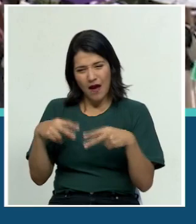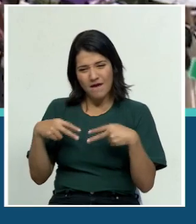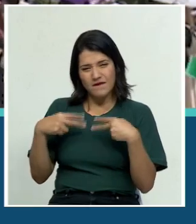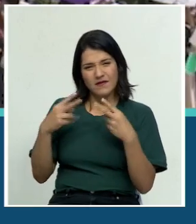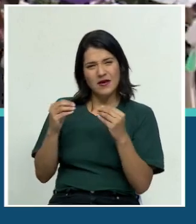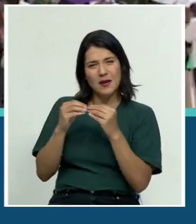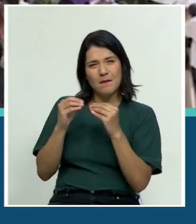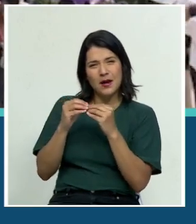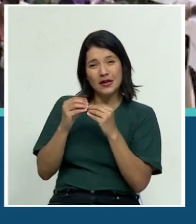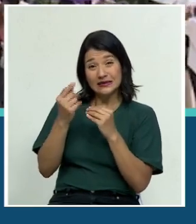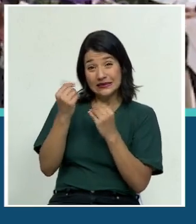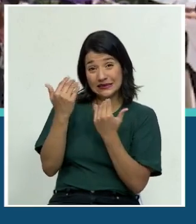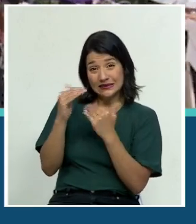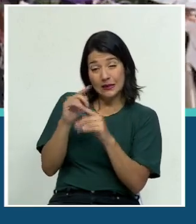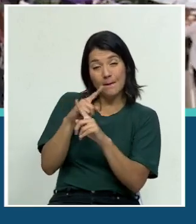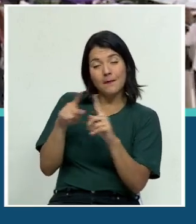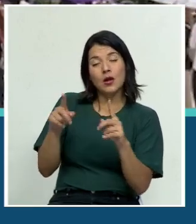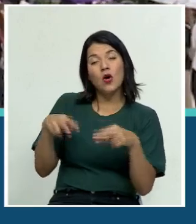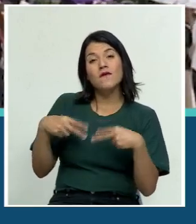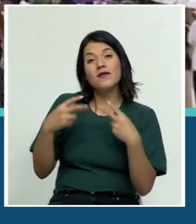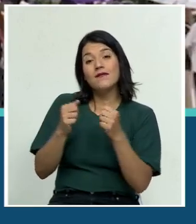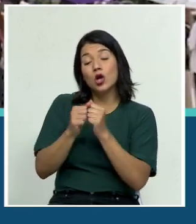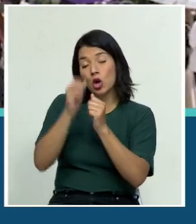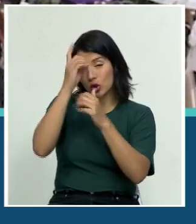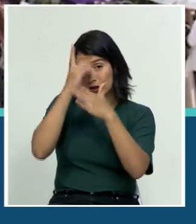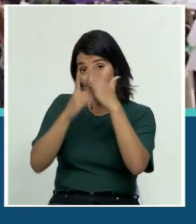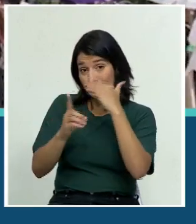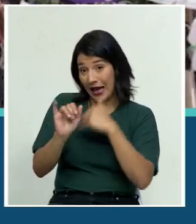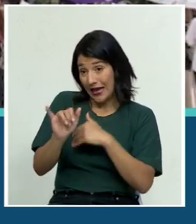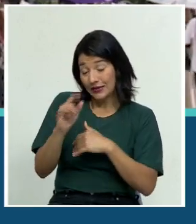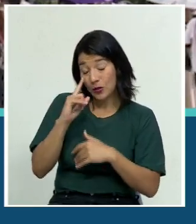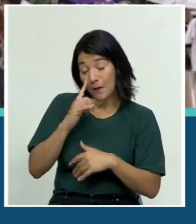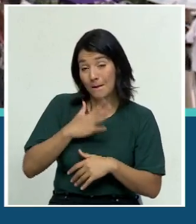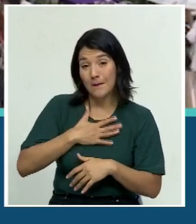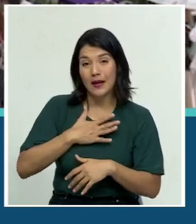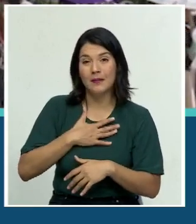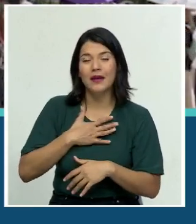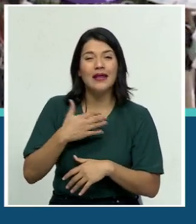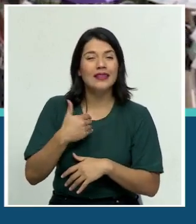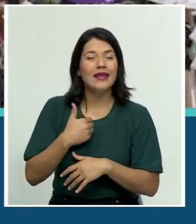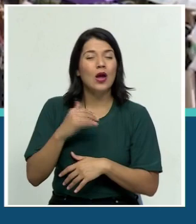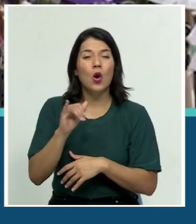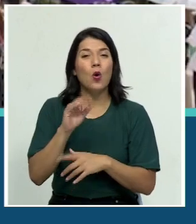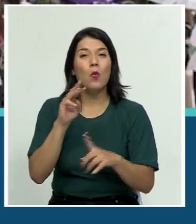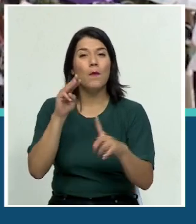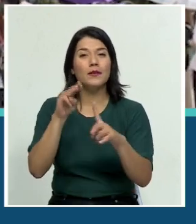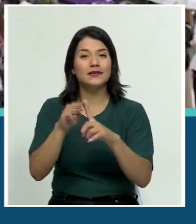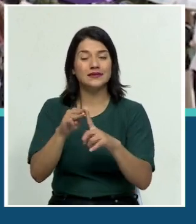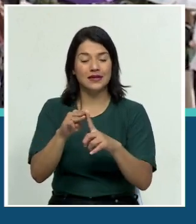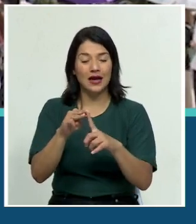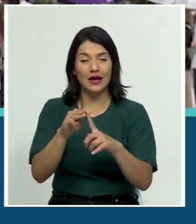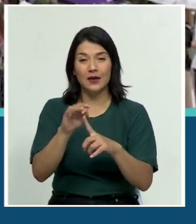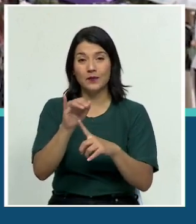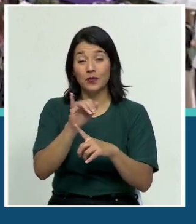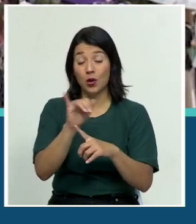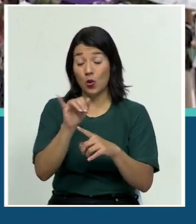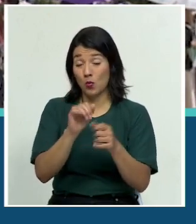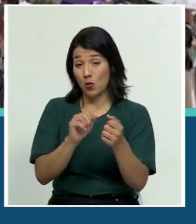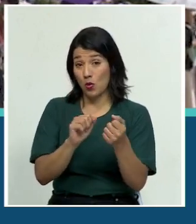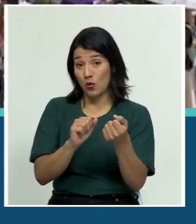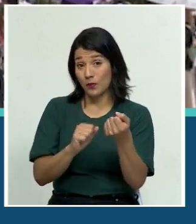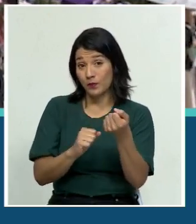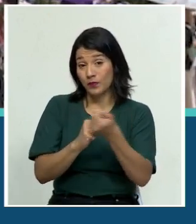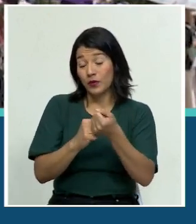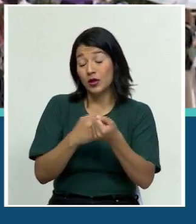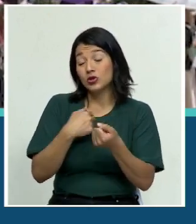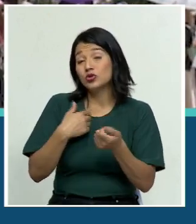vivir dignamente. Es eso lo que para mí tengo como mensaje y como respaldo que me gustaría pues